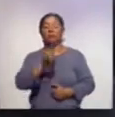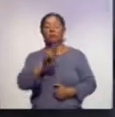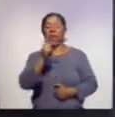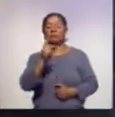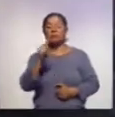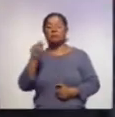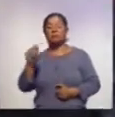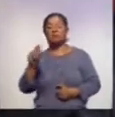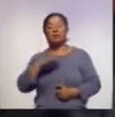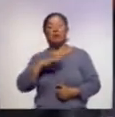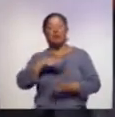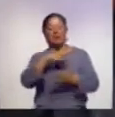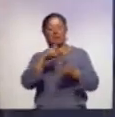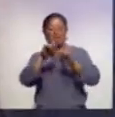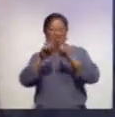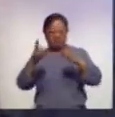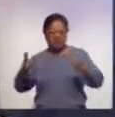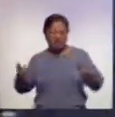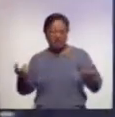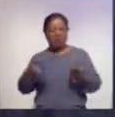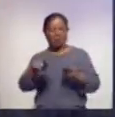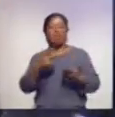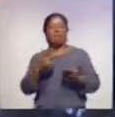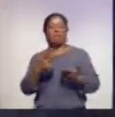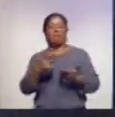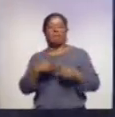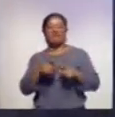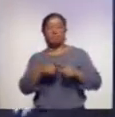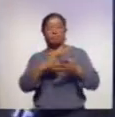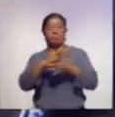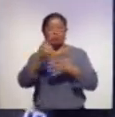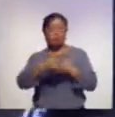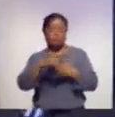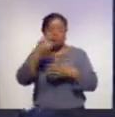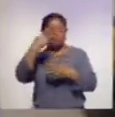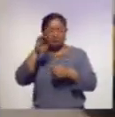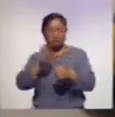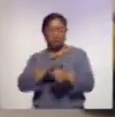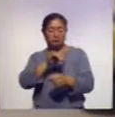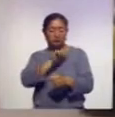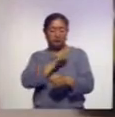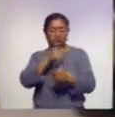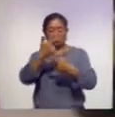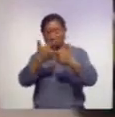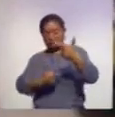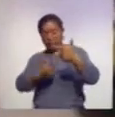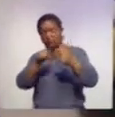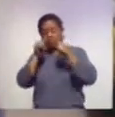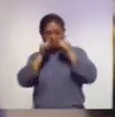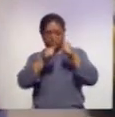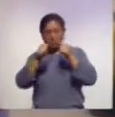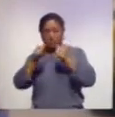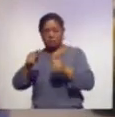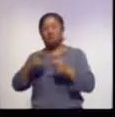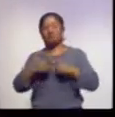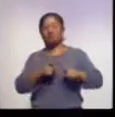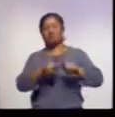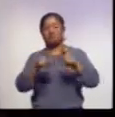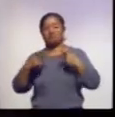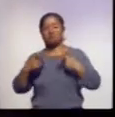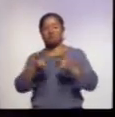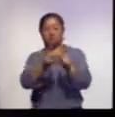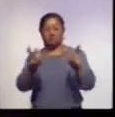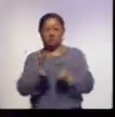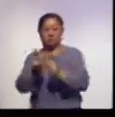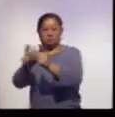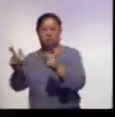desarrolla diversos proyectos de innovación a fin de mejorar procedimientos logísticos y administrativos en atención de varios sectores de la población, destacó